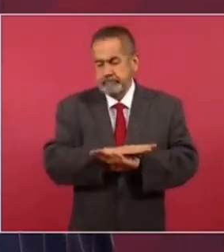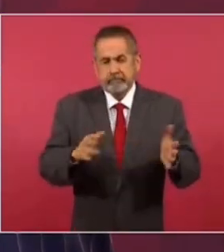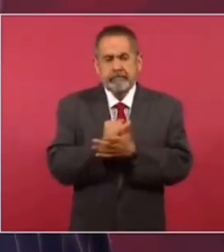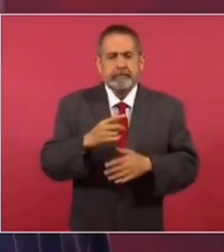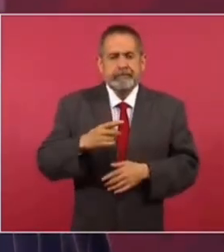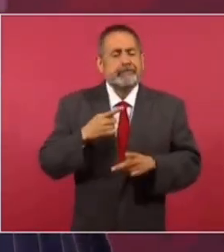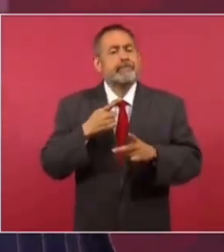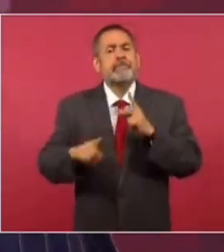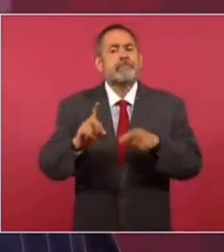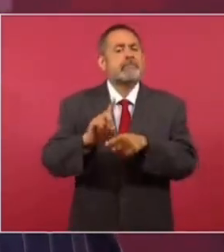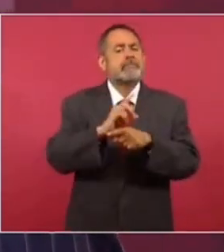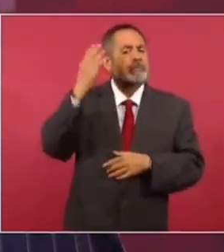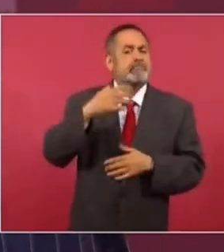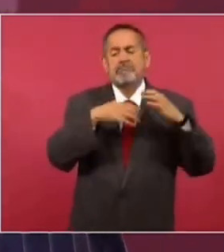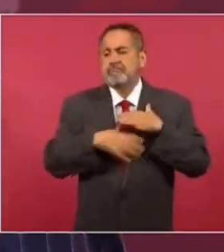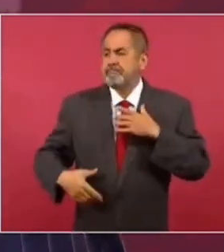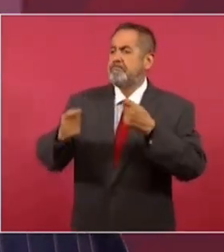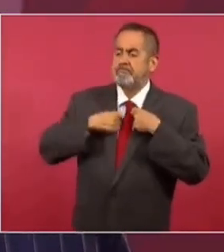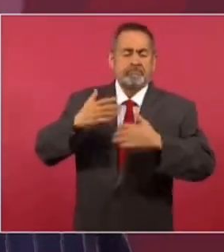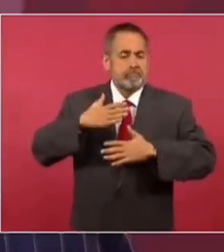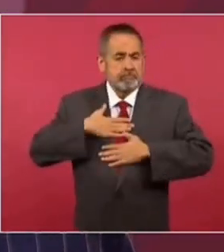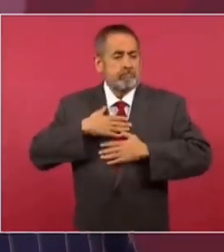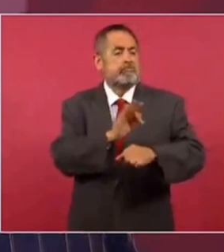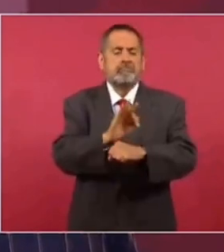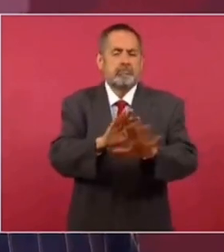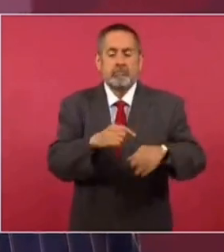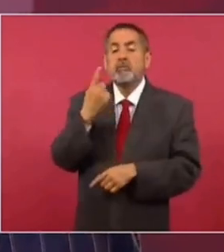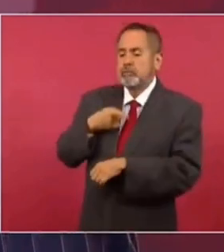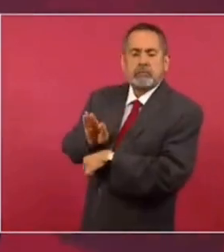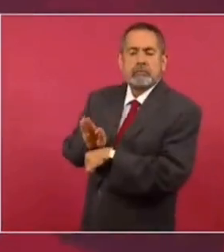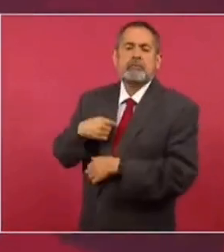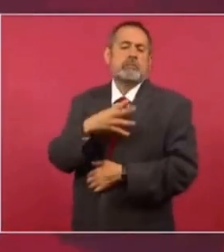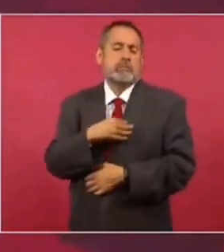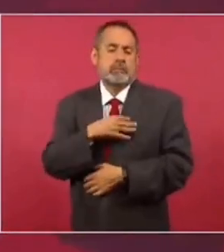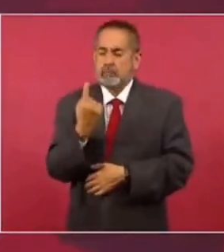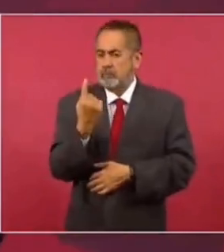Lo dije desde mi toma de posición, nada más me hago cargo de mi hijo.